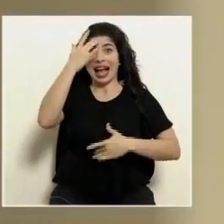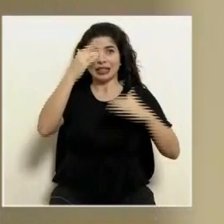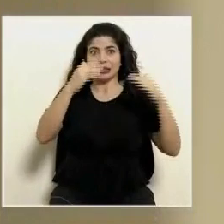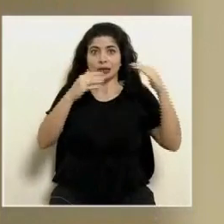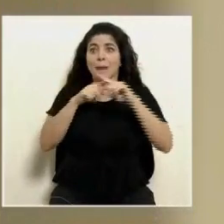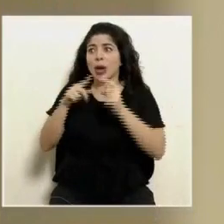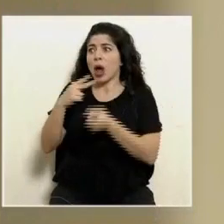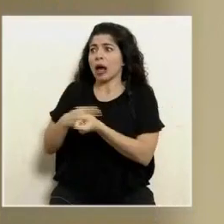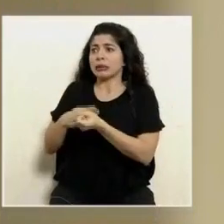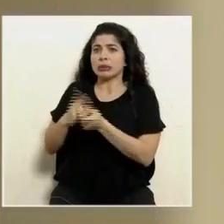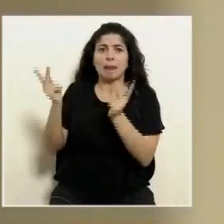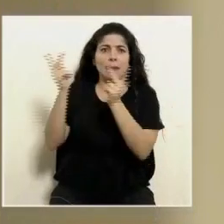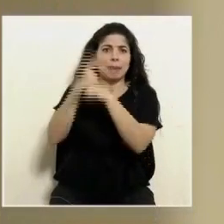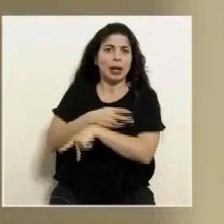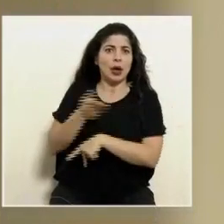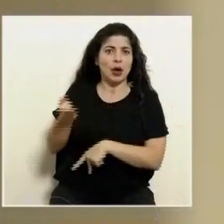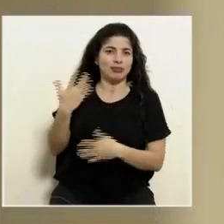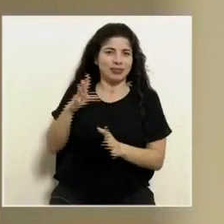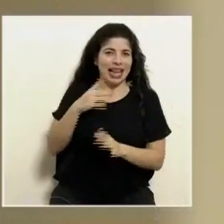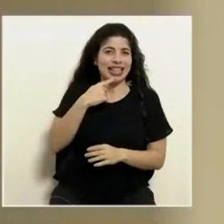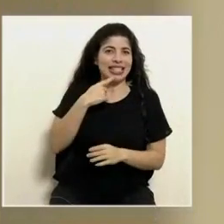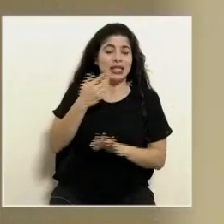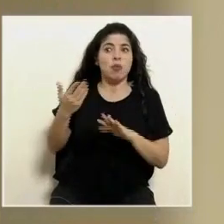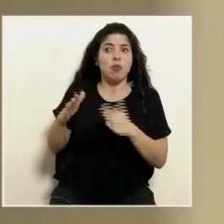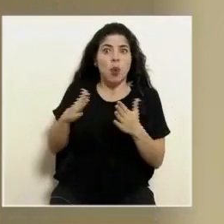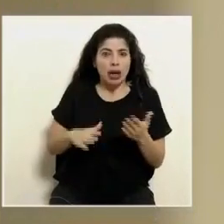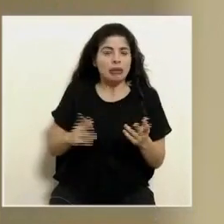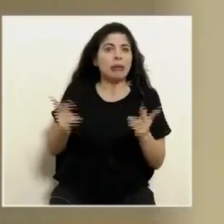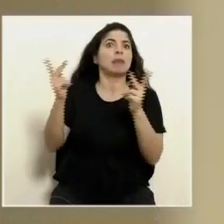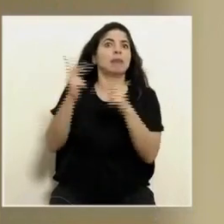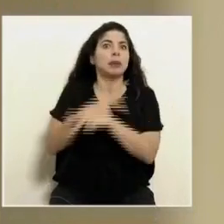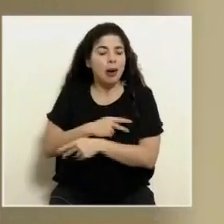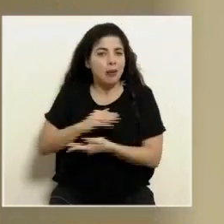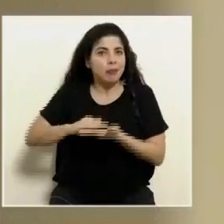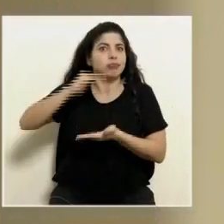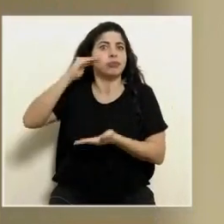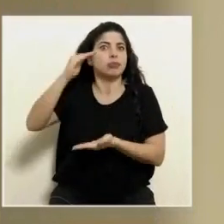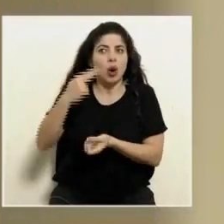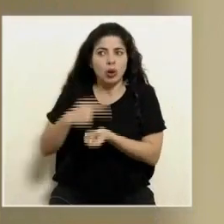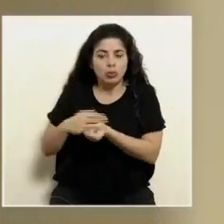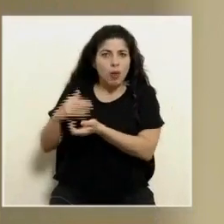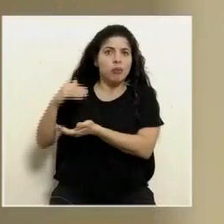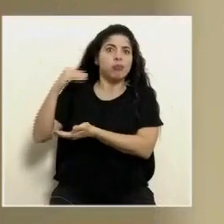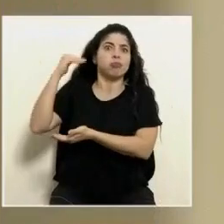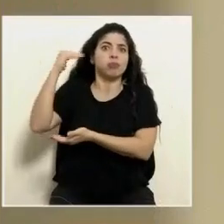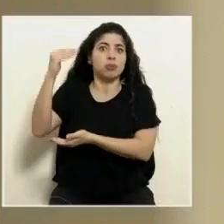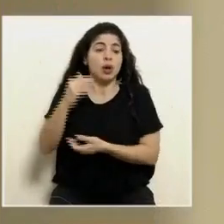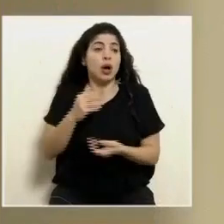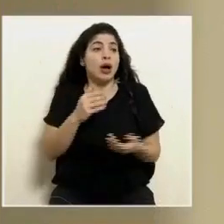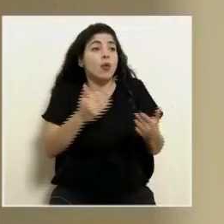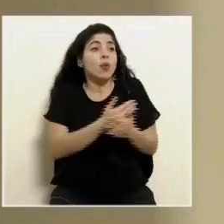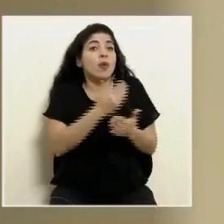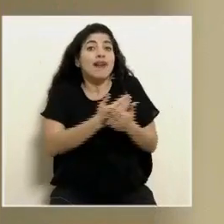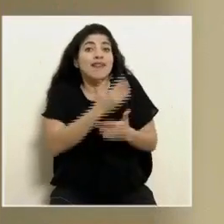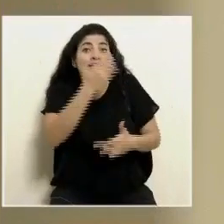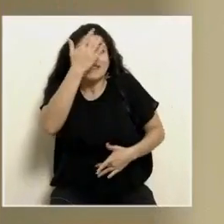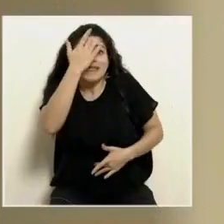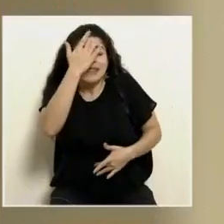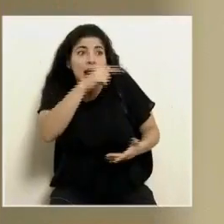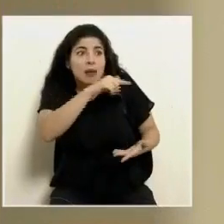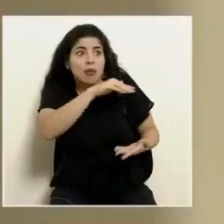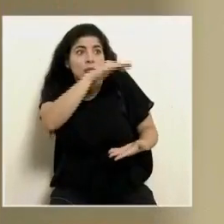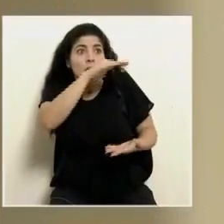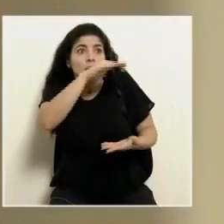ha empeorado, lo que hablábamos ahora, la cantidad de fallecidos también ha empeorado, y recordemos que los casos que se van generando van cargando el